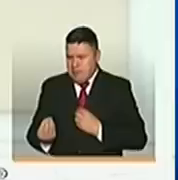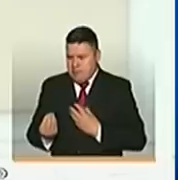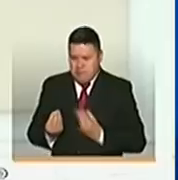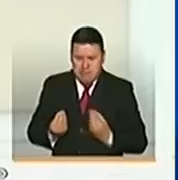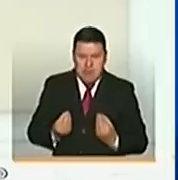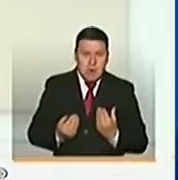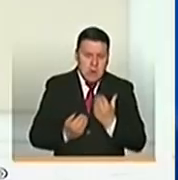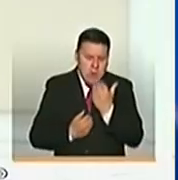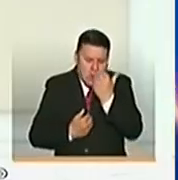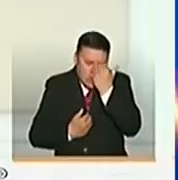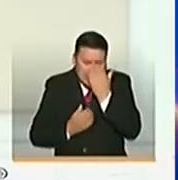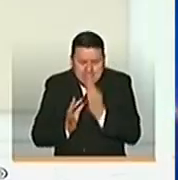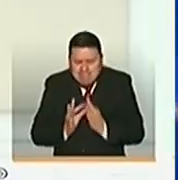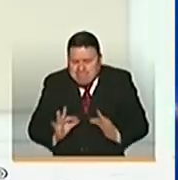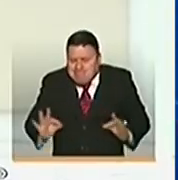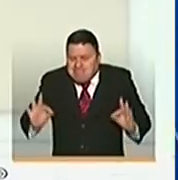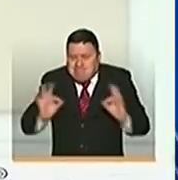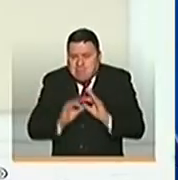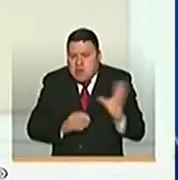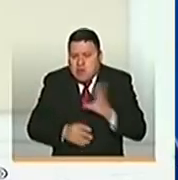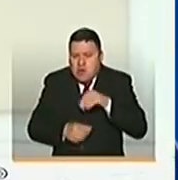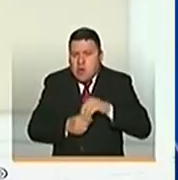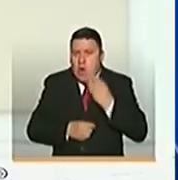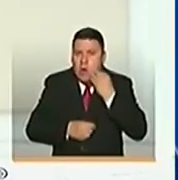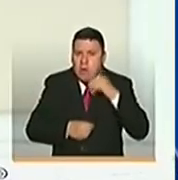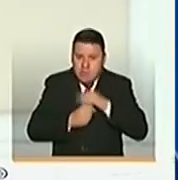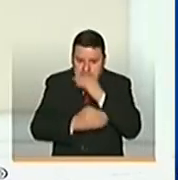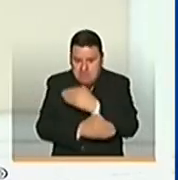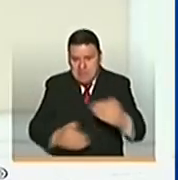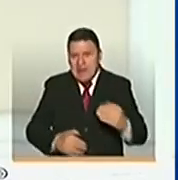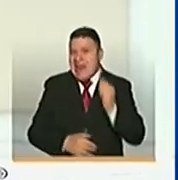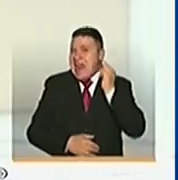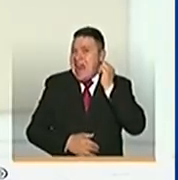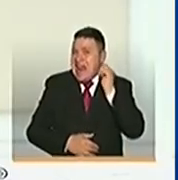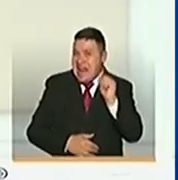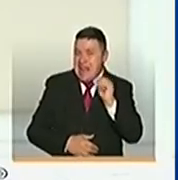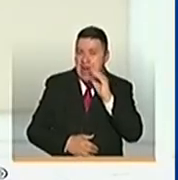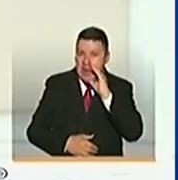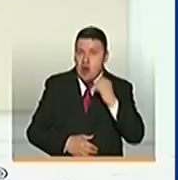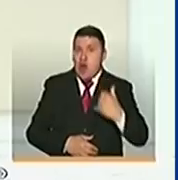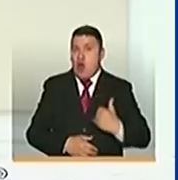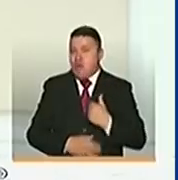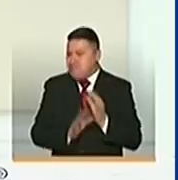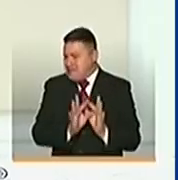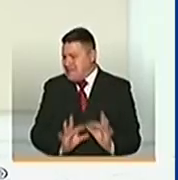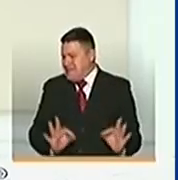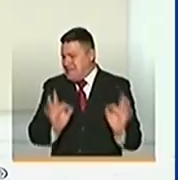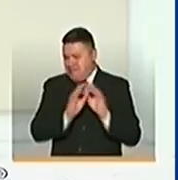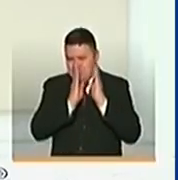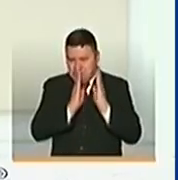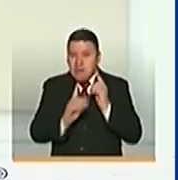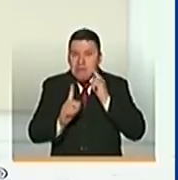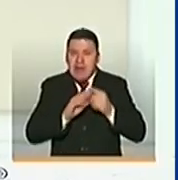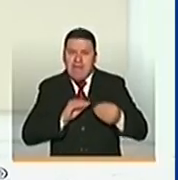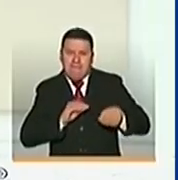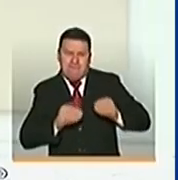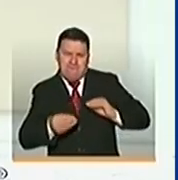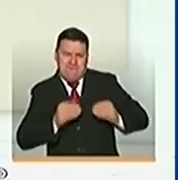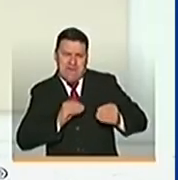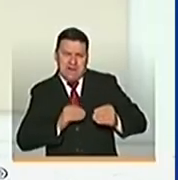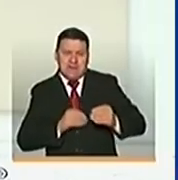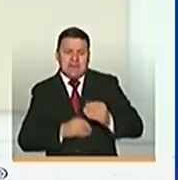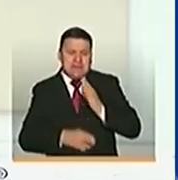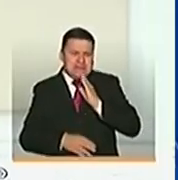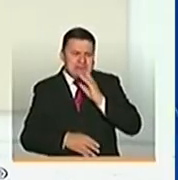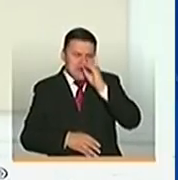diciendo, no, es que esto es para fortalecer el sector salud. Fortalecer el sector salud puede ser muchas cosas, pero pues claramente ningún gobierno